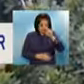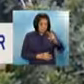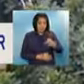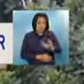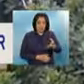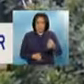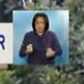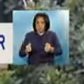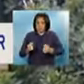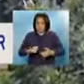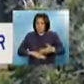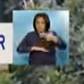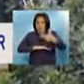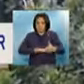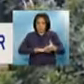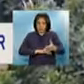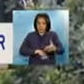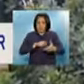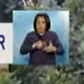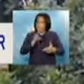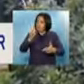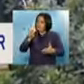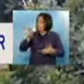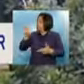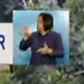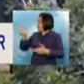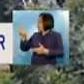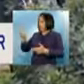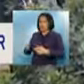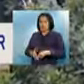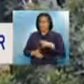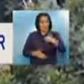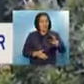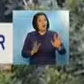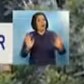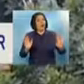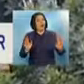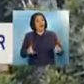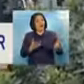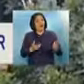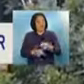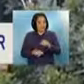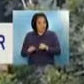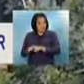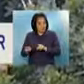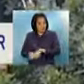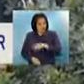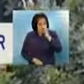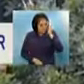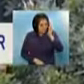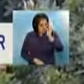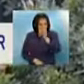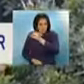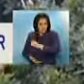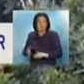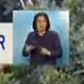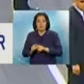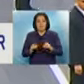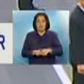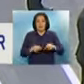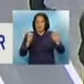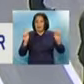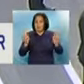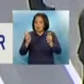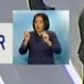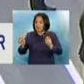el carro se ha estacionado, él está como pasando revista a las fuerzas. Está haciendo la bueno, está además de saludar ahorita. Está haciendo barra, está haciendo, está que